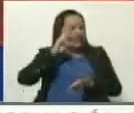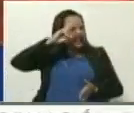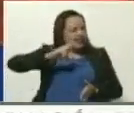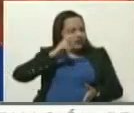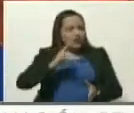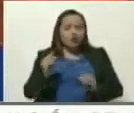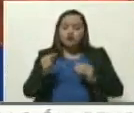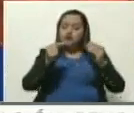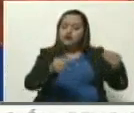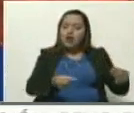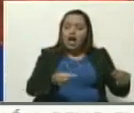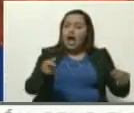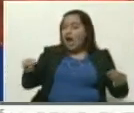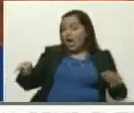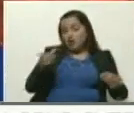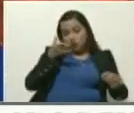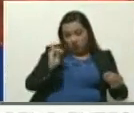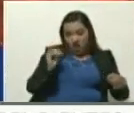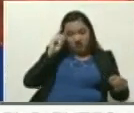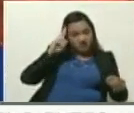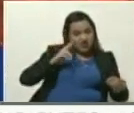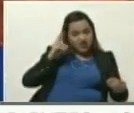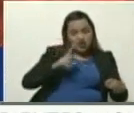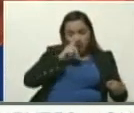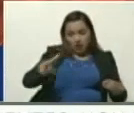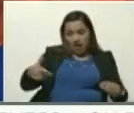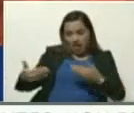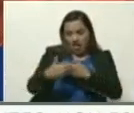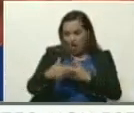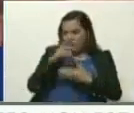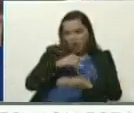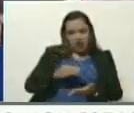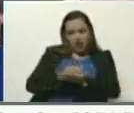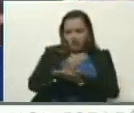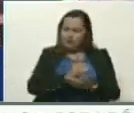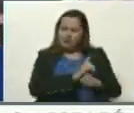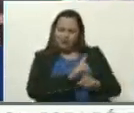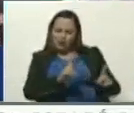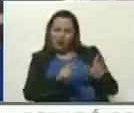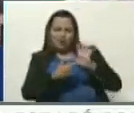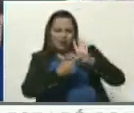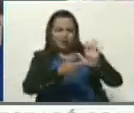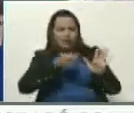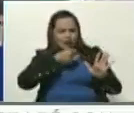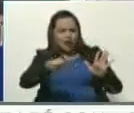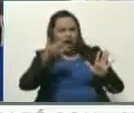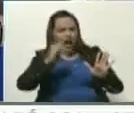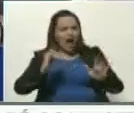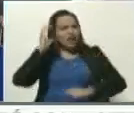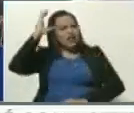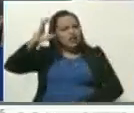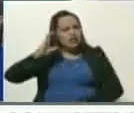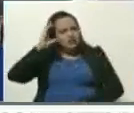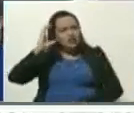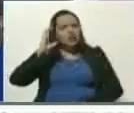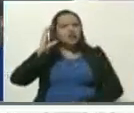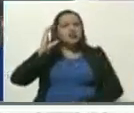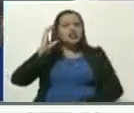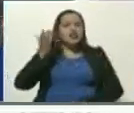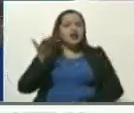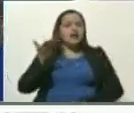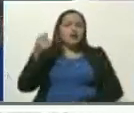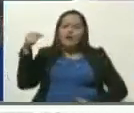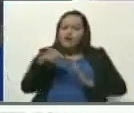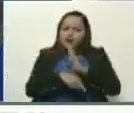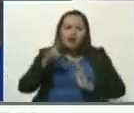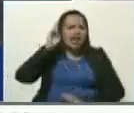bueno, el que critica no es leal, ¿no? Earle demostró que desde el periodismo se puede hacer crítica profunda, consciente, con fuente, con